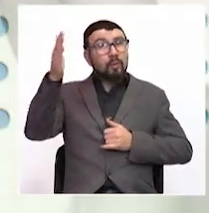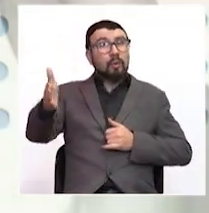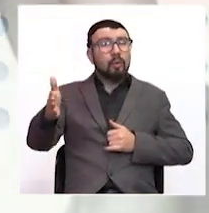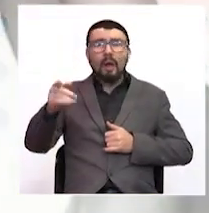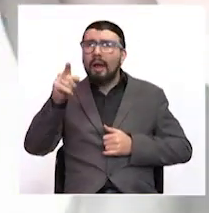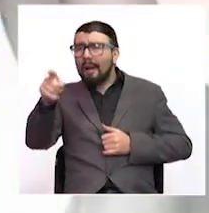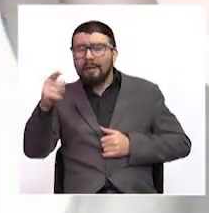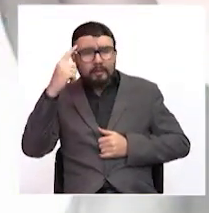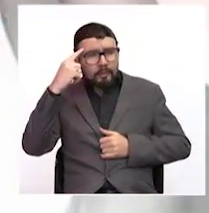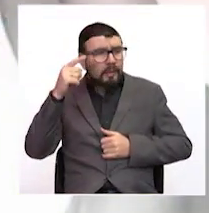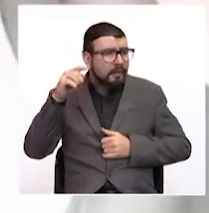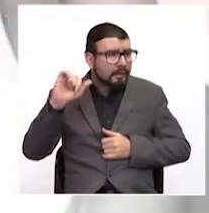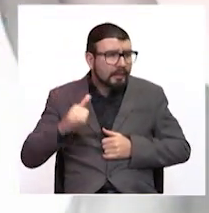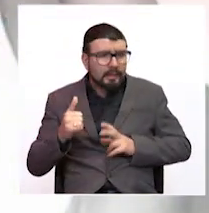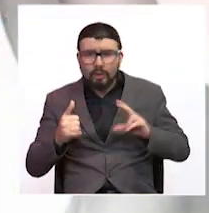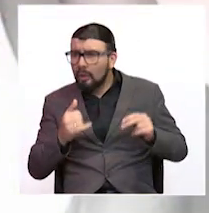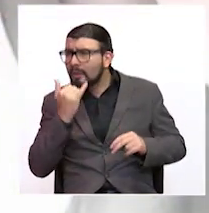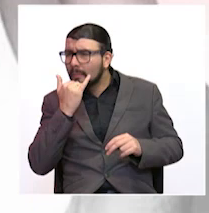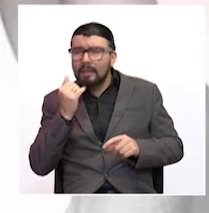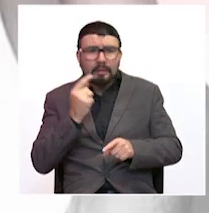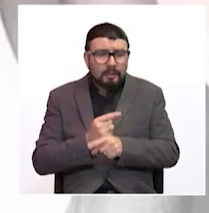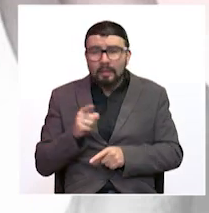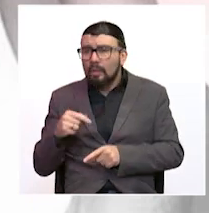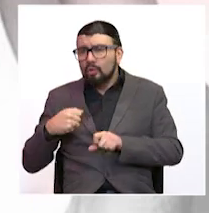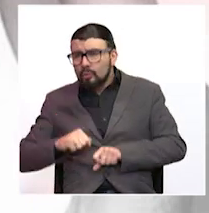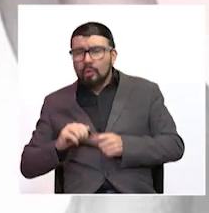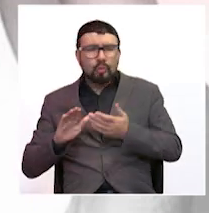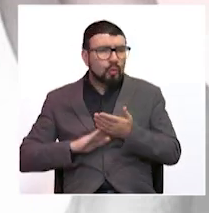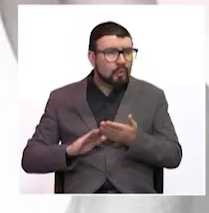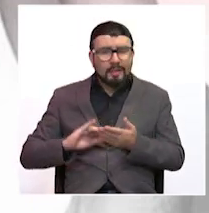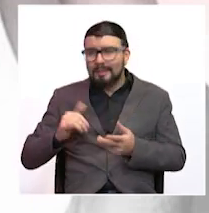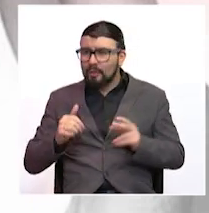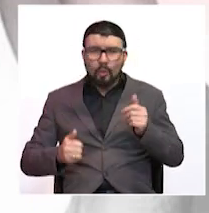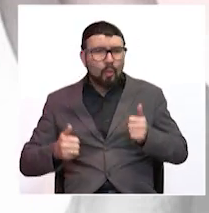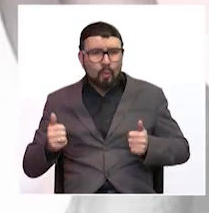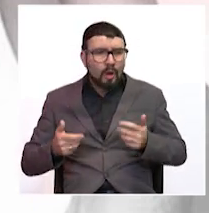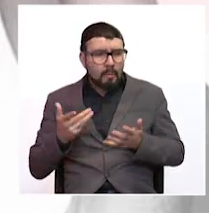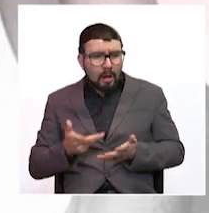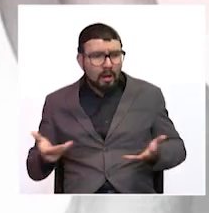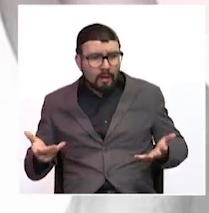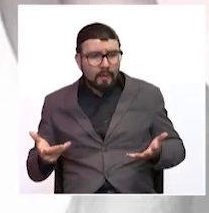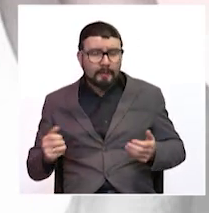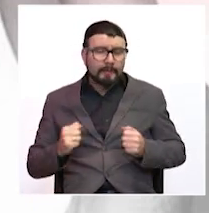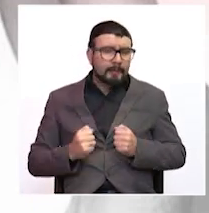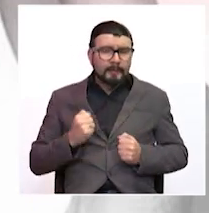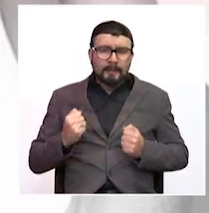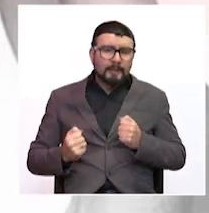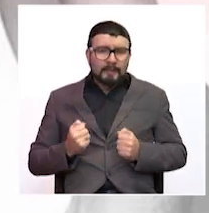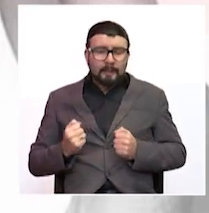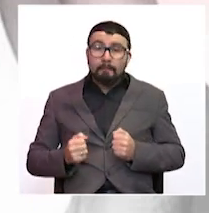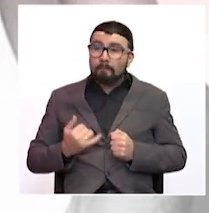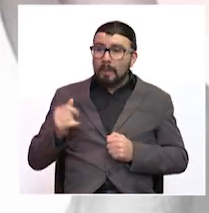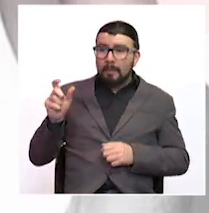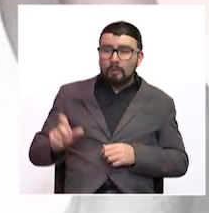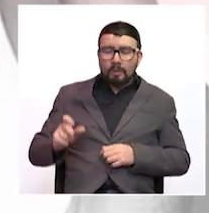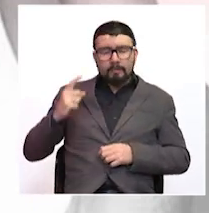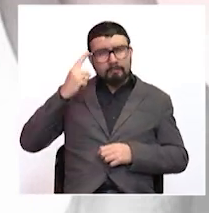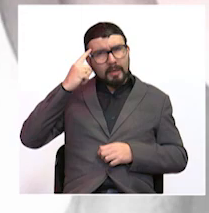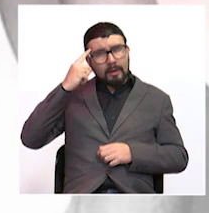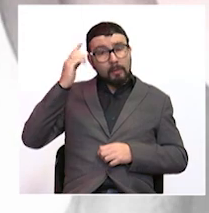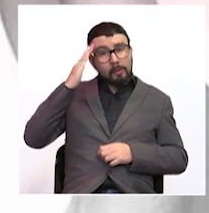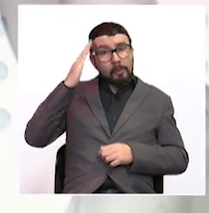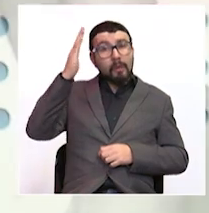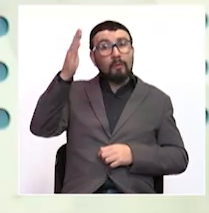a suceder esto volverá a suceder podré resolver esto no puede resolverlo y cuando la persona se mete en el futuro y está